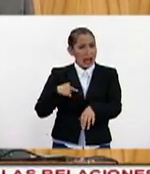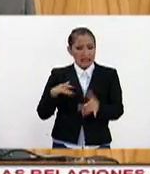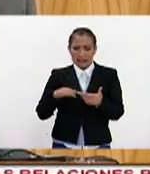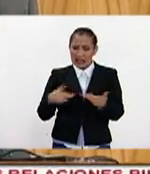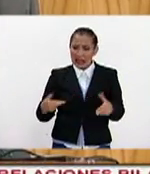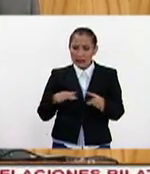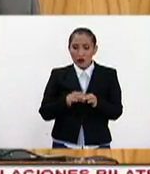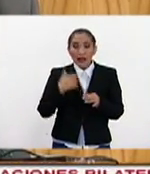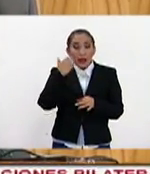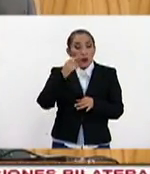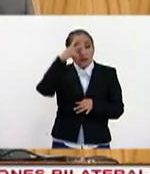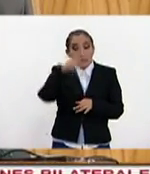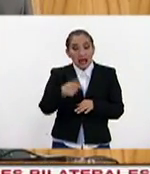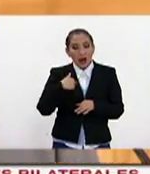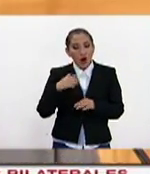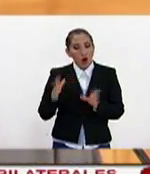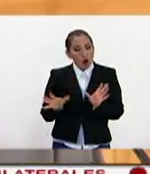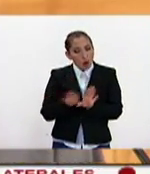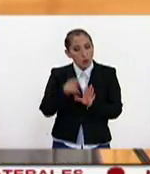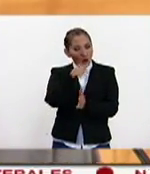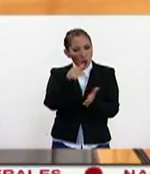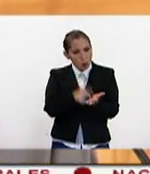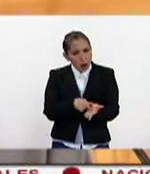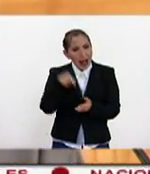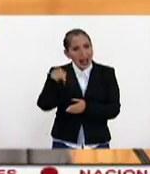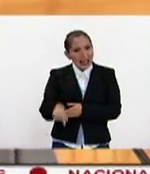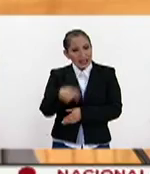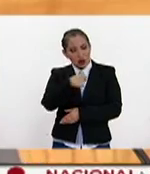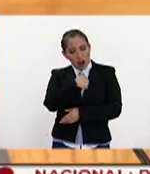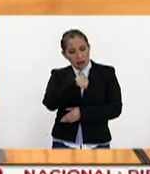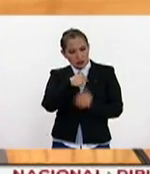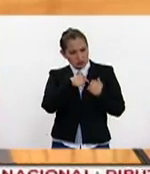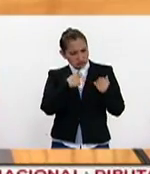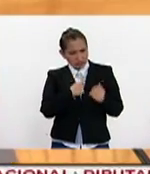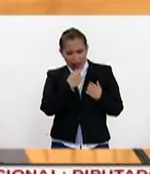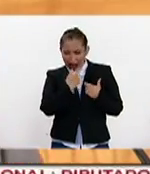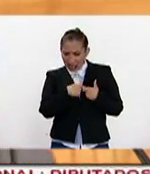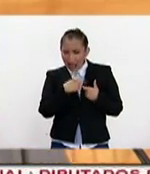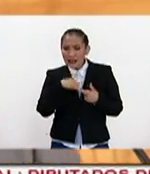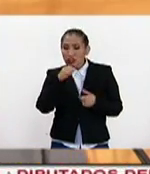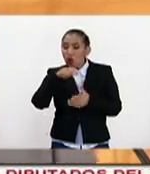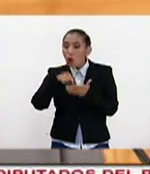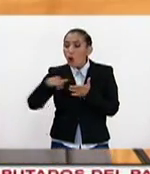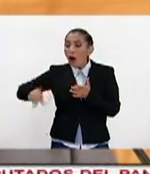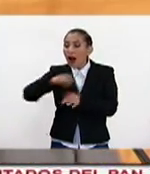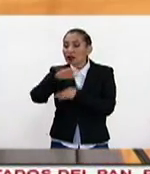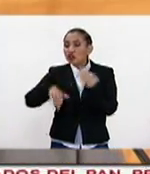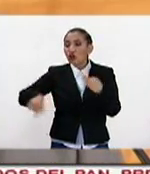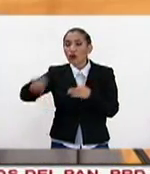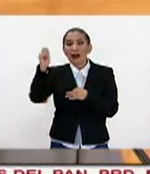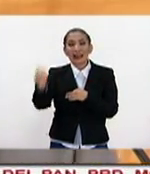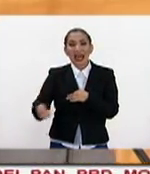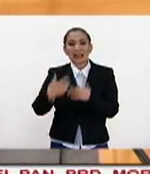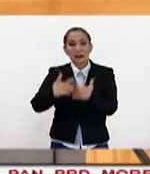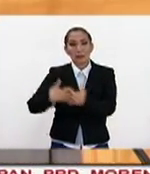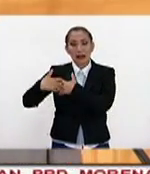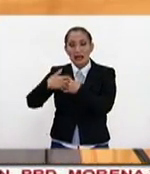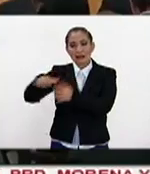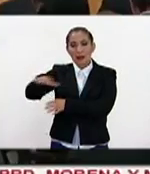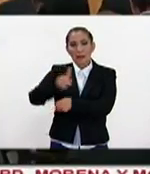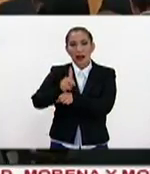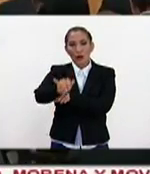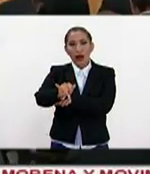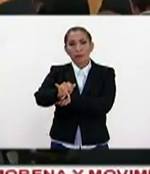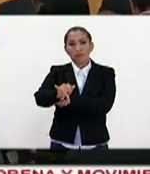que México ocupe no solamente un lugar en nuestros corazones, como ya lo ocupa, sino un lugar en todo en lo que es el empresariado